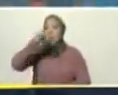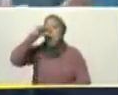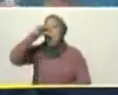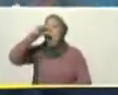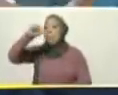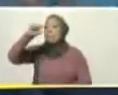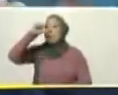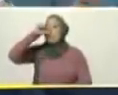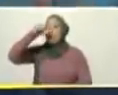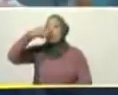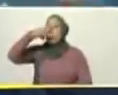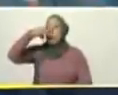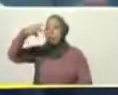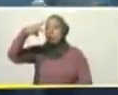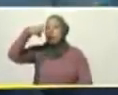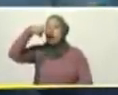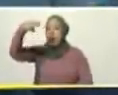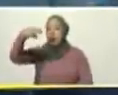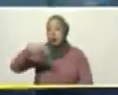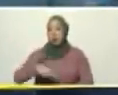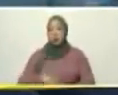más o menos, ¿te parece?